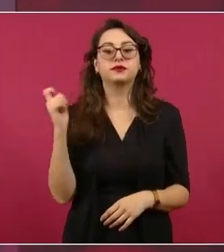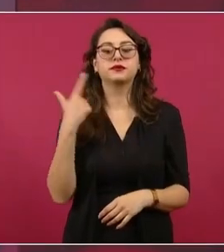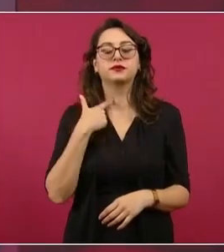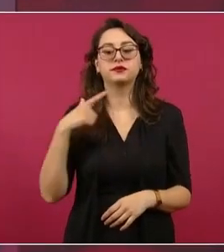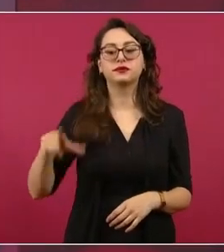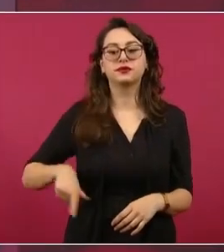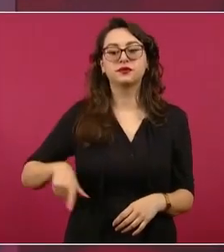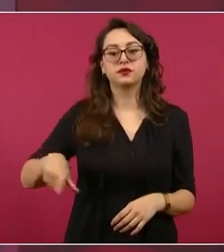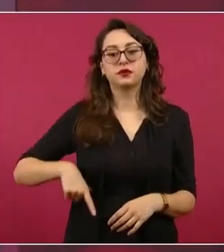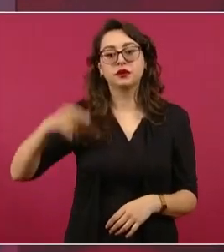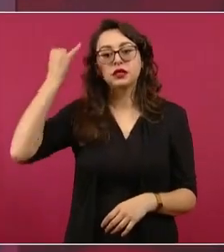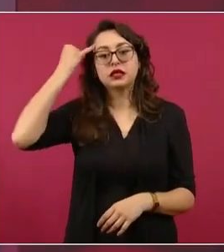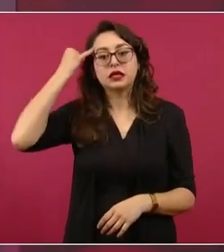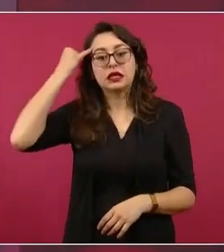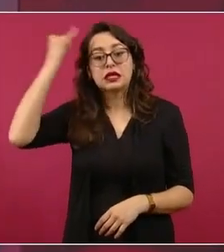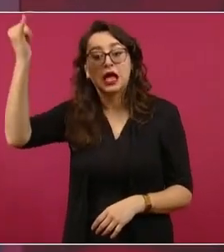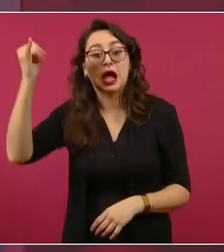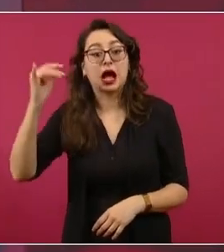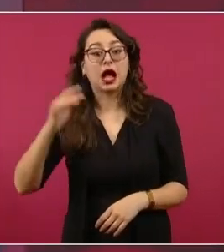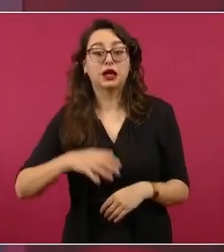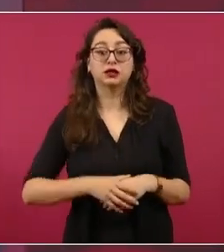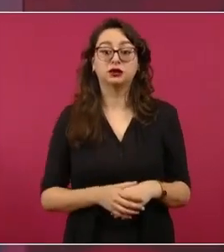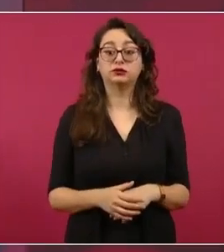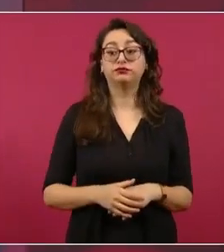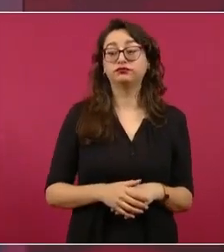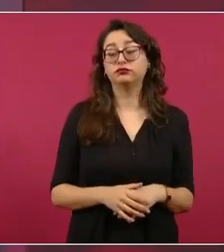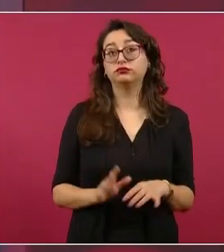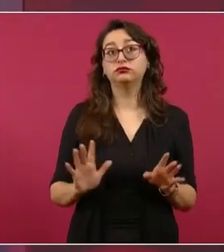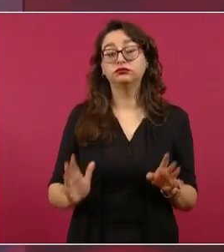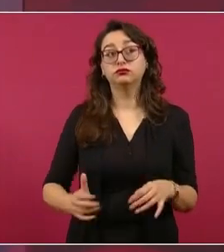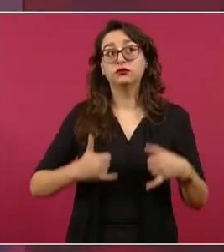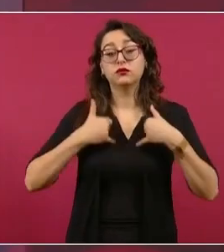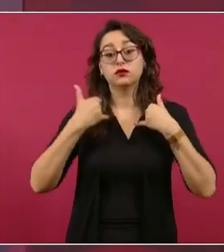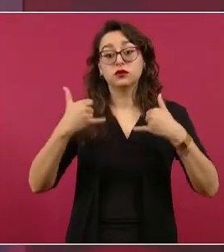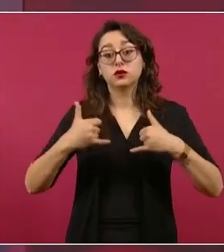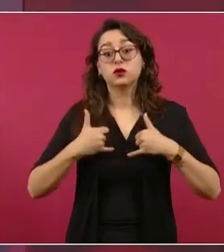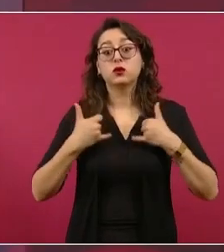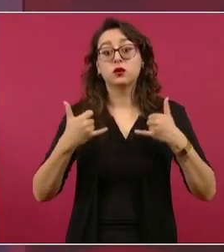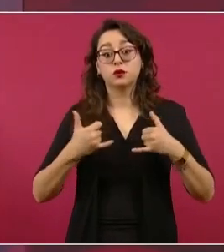de que los habían quemado a los jóvenes.